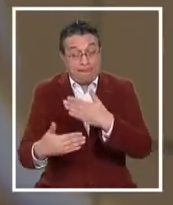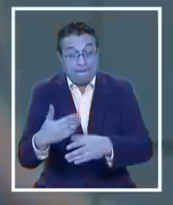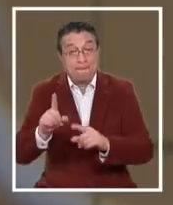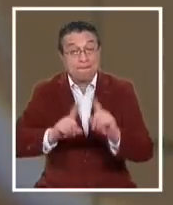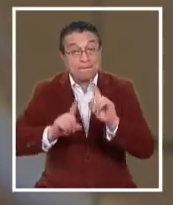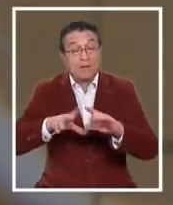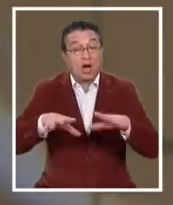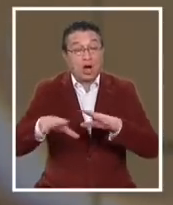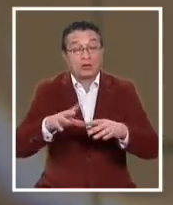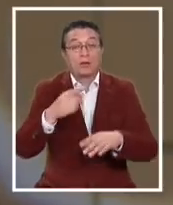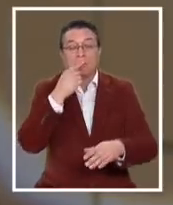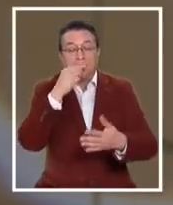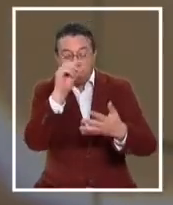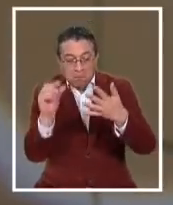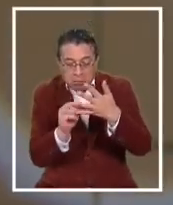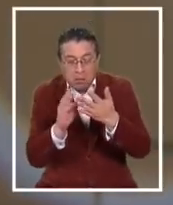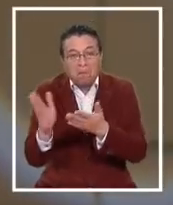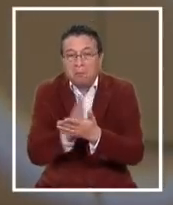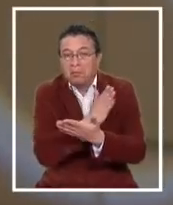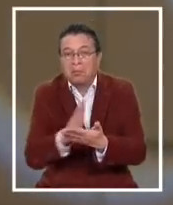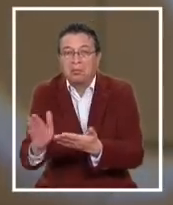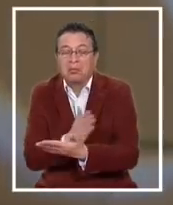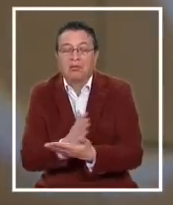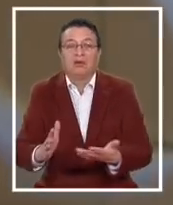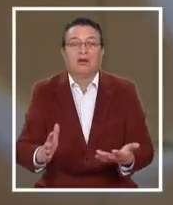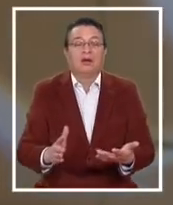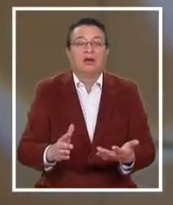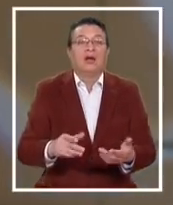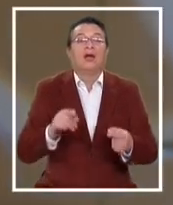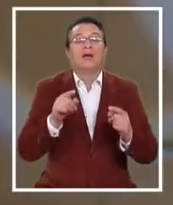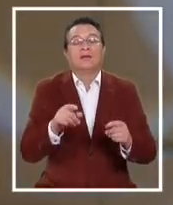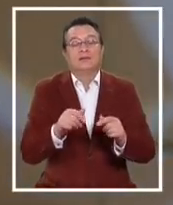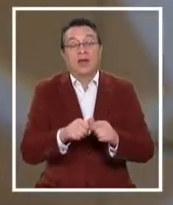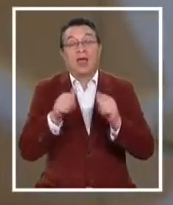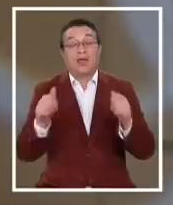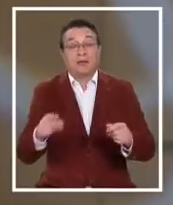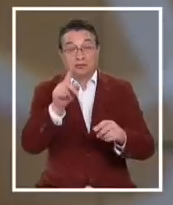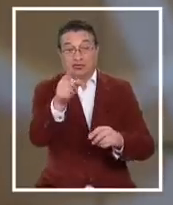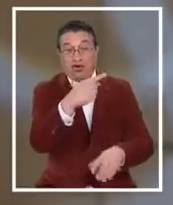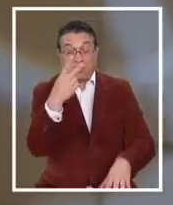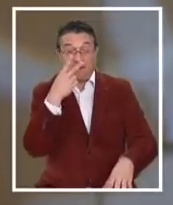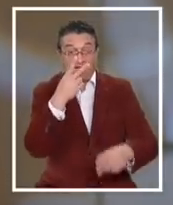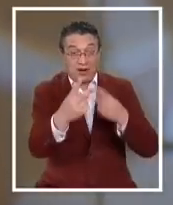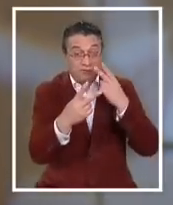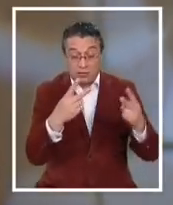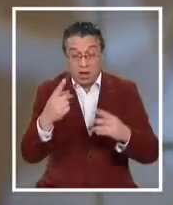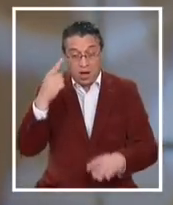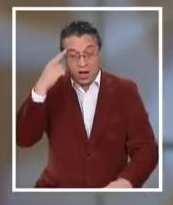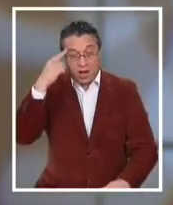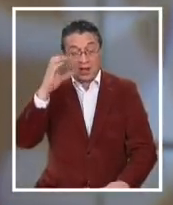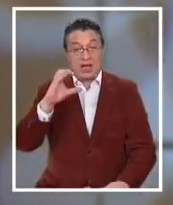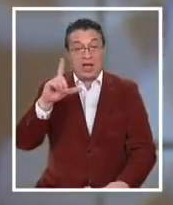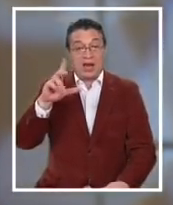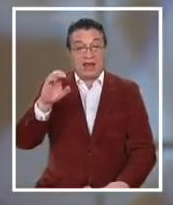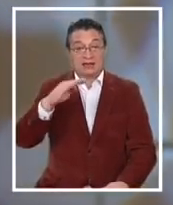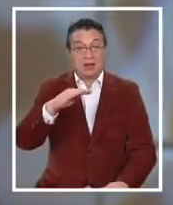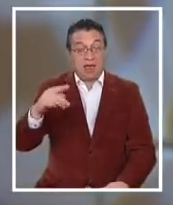algunas cosas, viene con letra chica. Y, por lo tanto, la gente ha visto en el retiro, en particular la clase media,